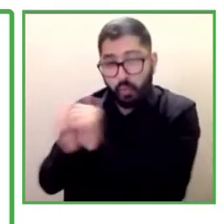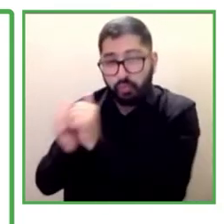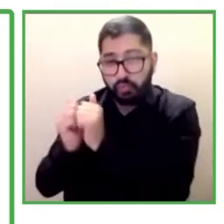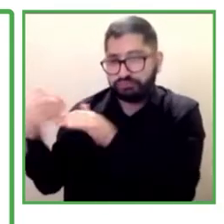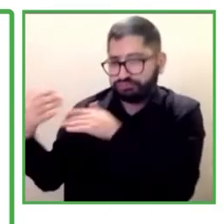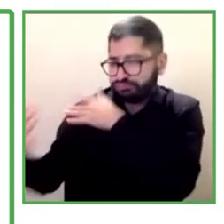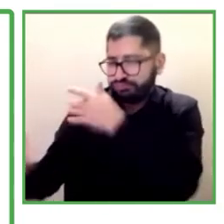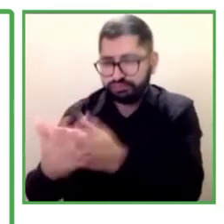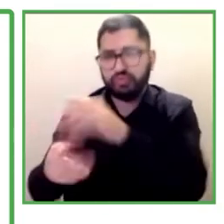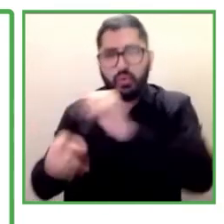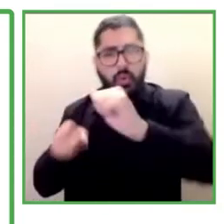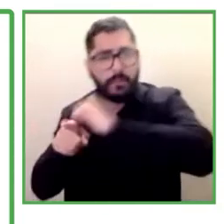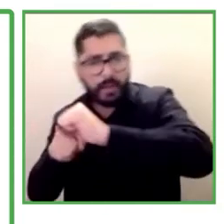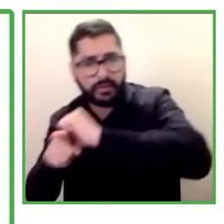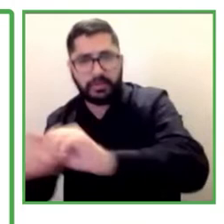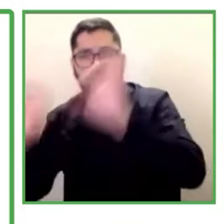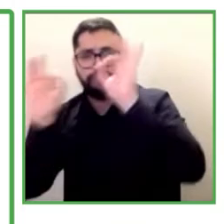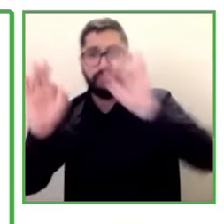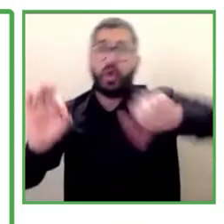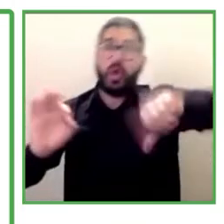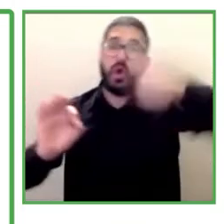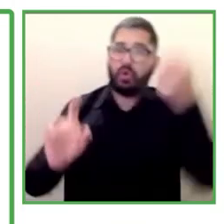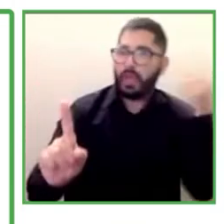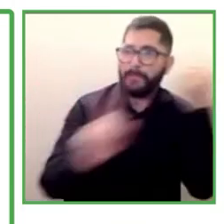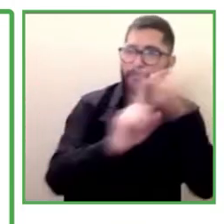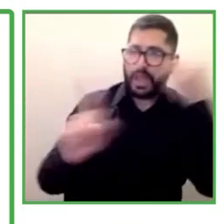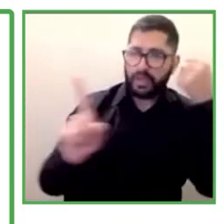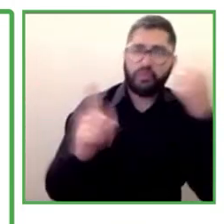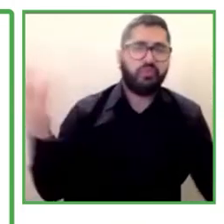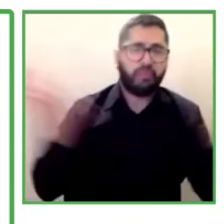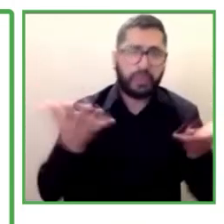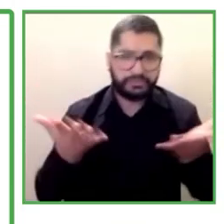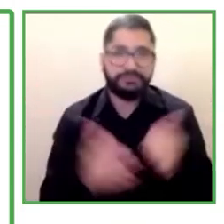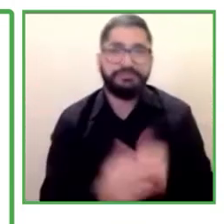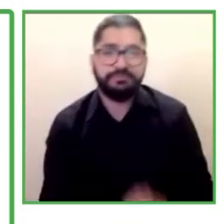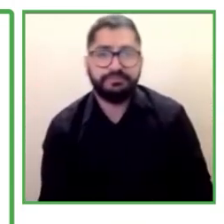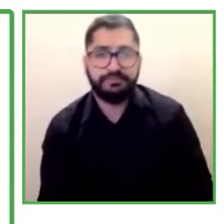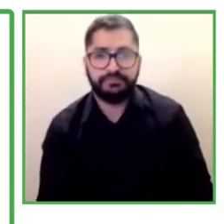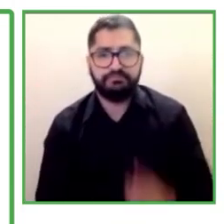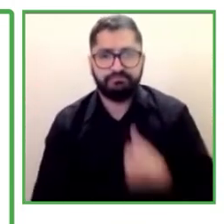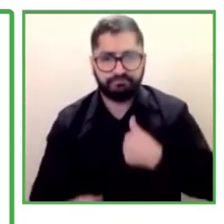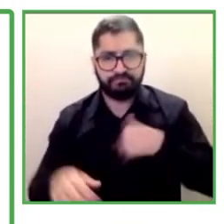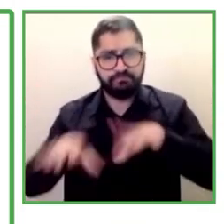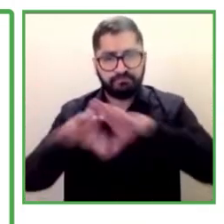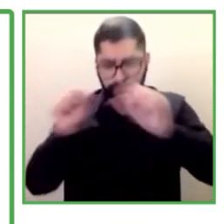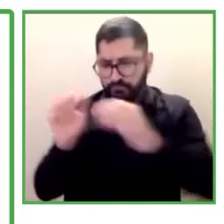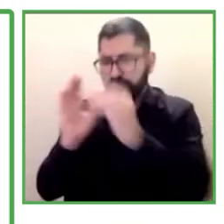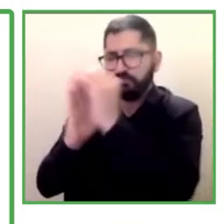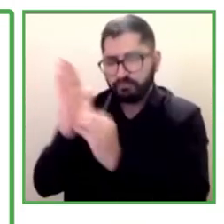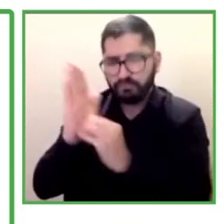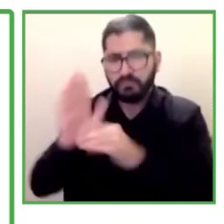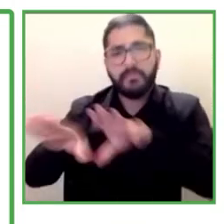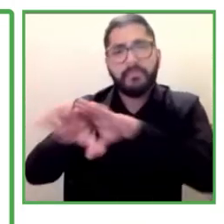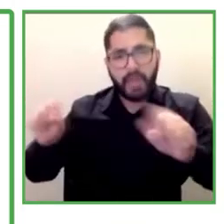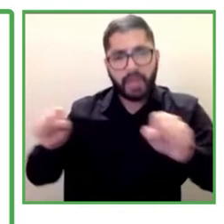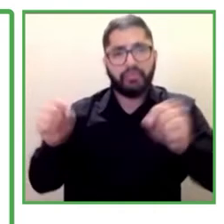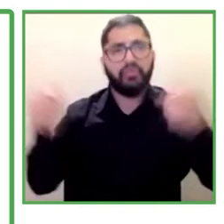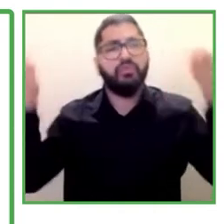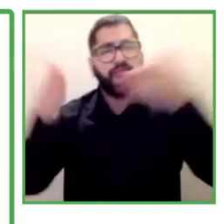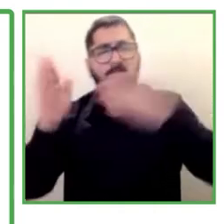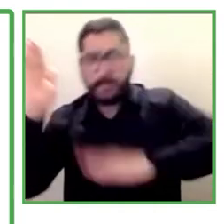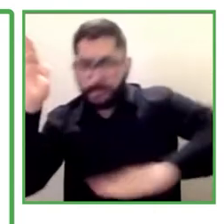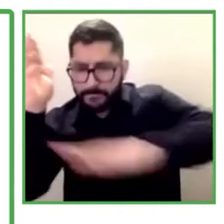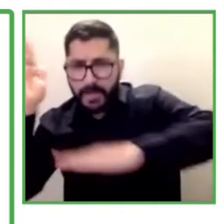programa estarían dados a que el modelo Pacto de Productividad sirvió de base para otros modelos, para el modelo de